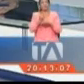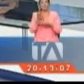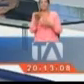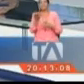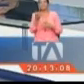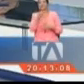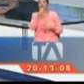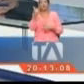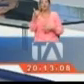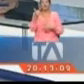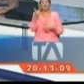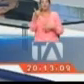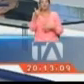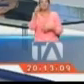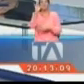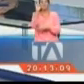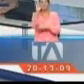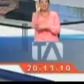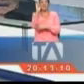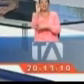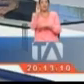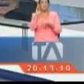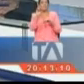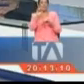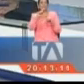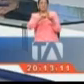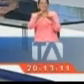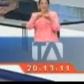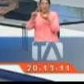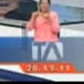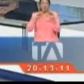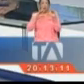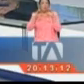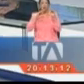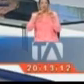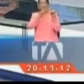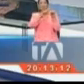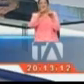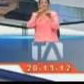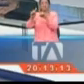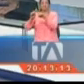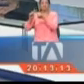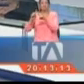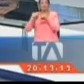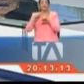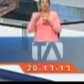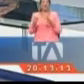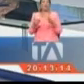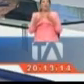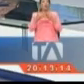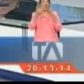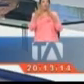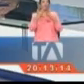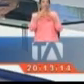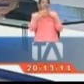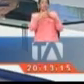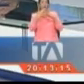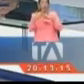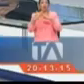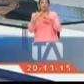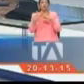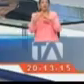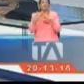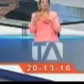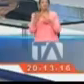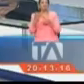sanción de la Supercom contra 7 medios de comunicación que no publicaron información no contrastada en contra de Guillermo Lasso. La defensa de Teleamazonas